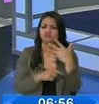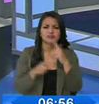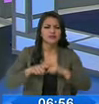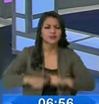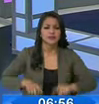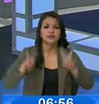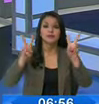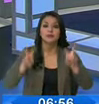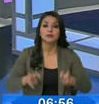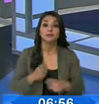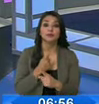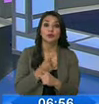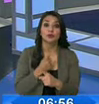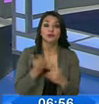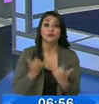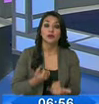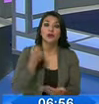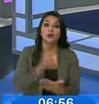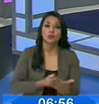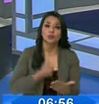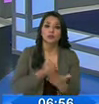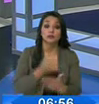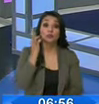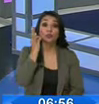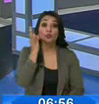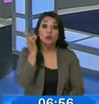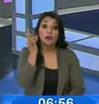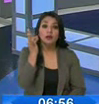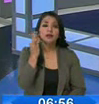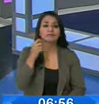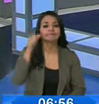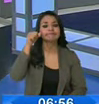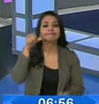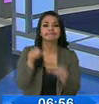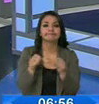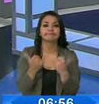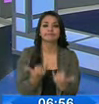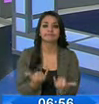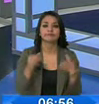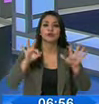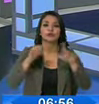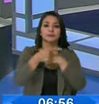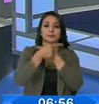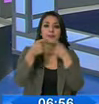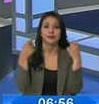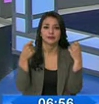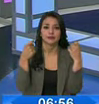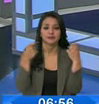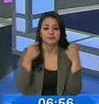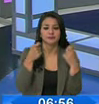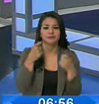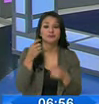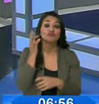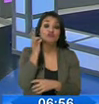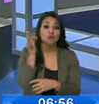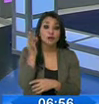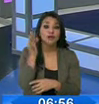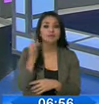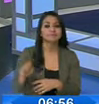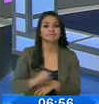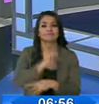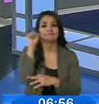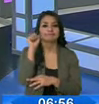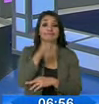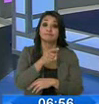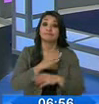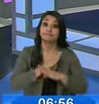por ello que se lucha, que las mujeres han luchado y se conmemora este 8 de marzo por aquellas batallas. Exacto. Que también las mujeres salieron a defender,